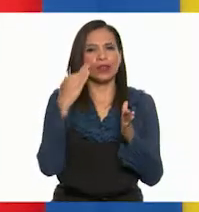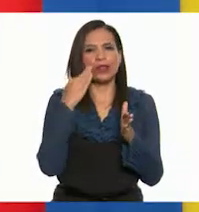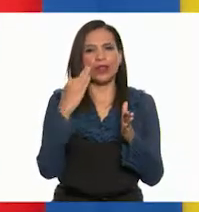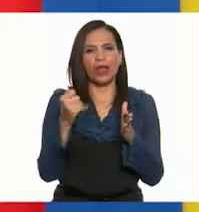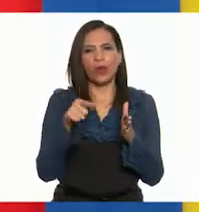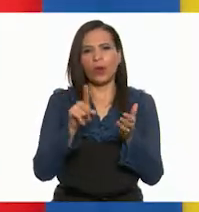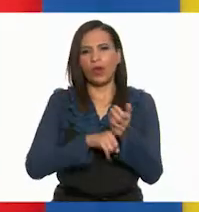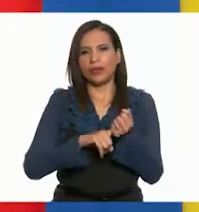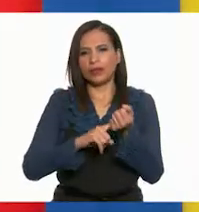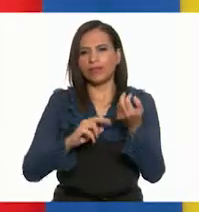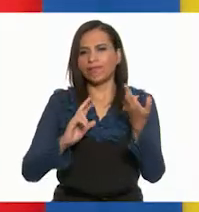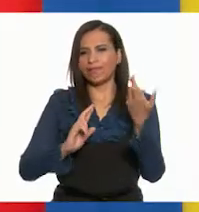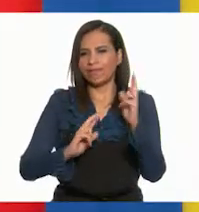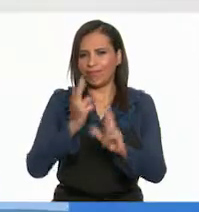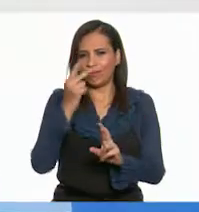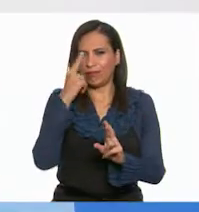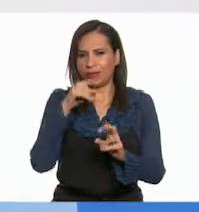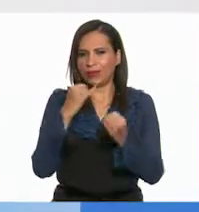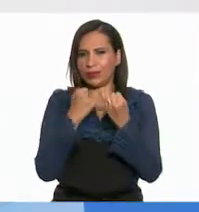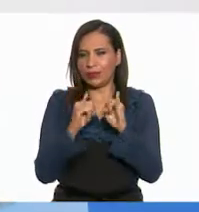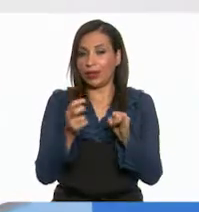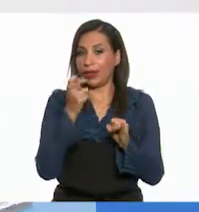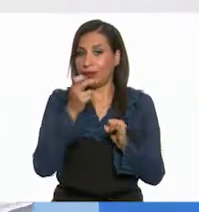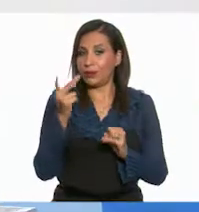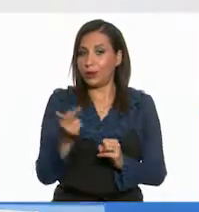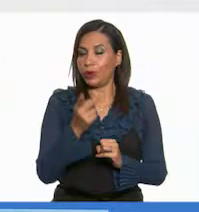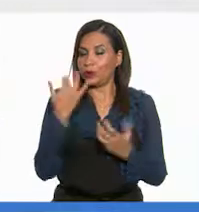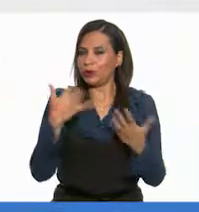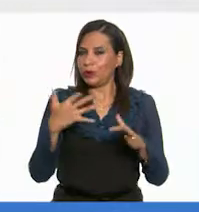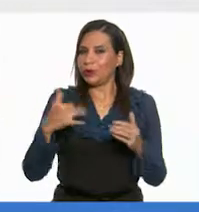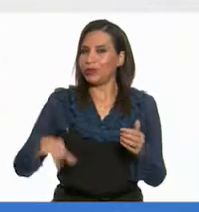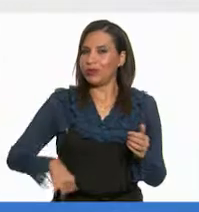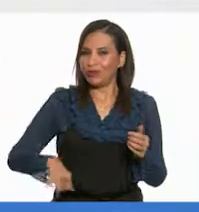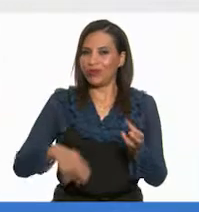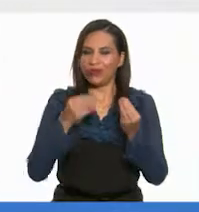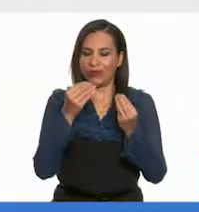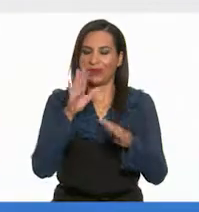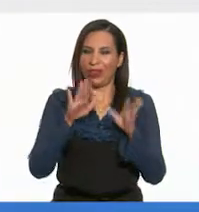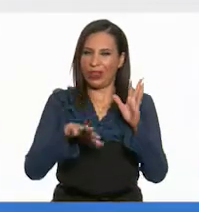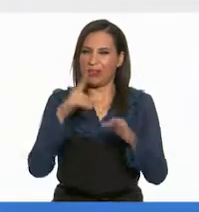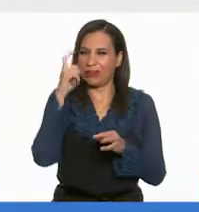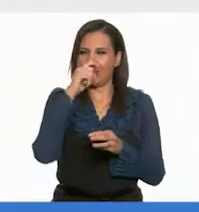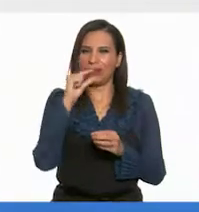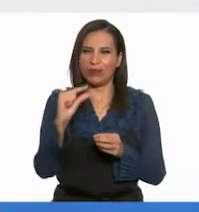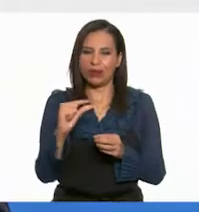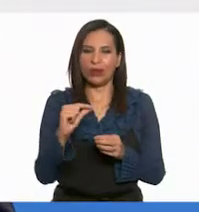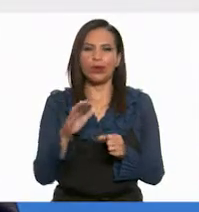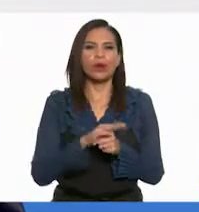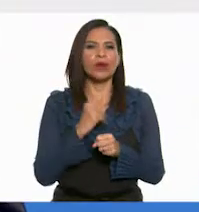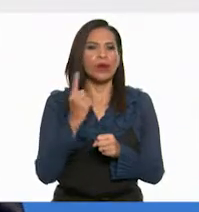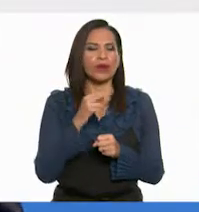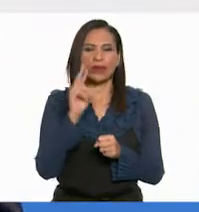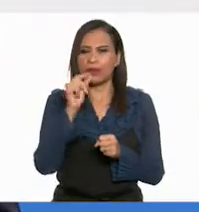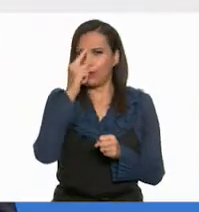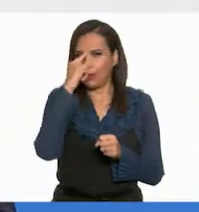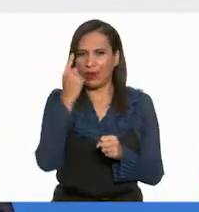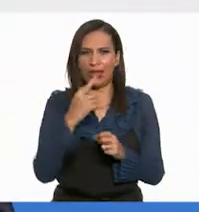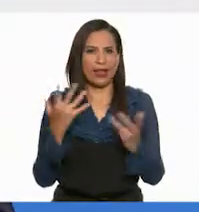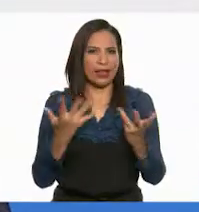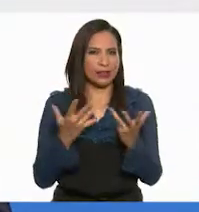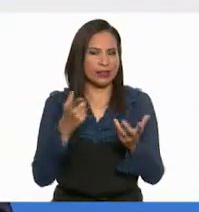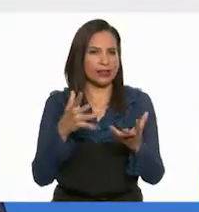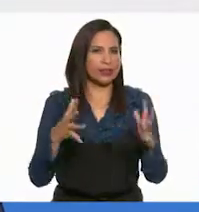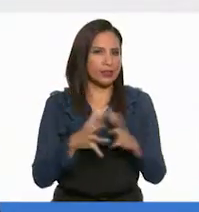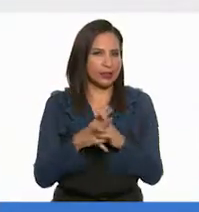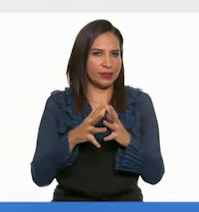en la insurgencia? Esa es una pregunta muy interesante y también un poco complicada, ya que no fue fácil hacer la